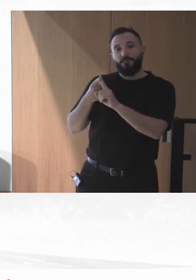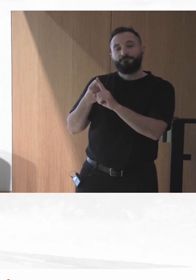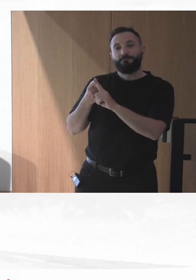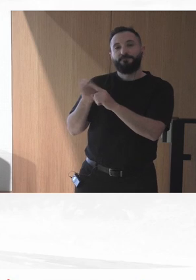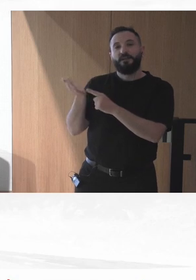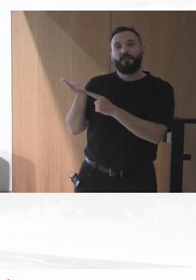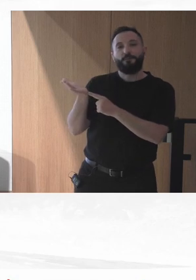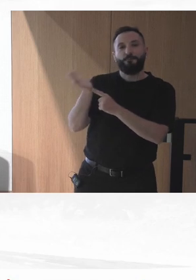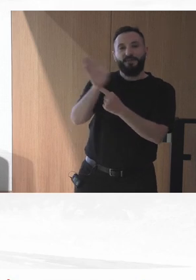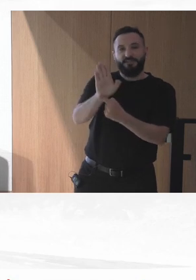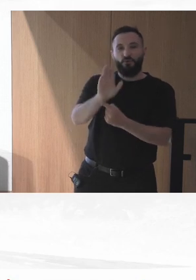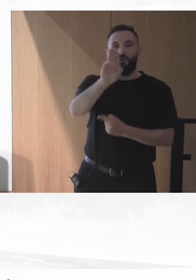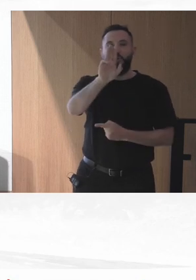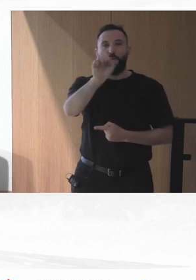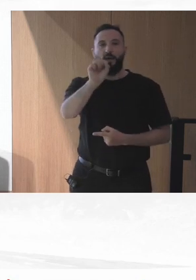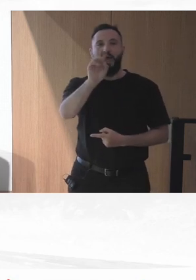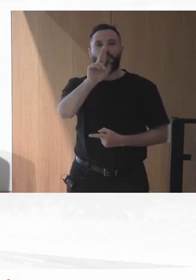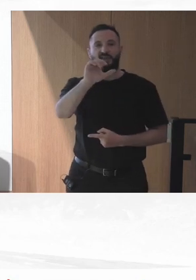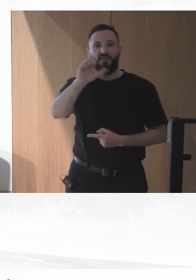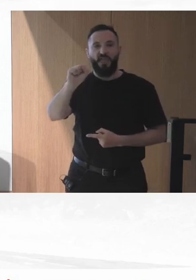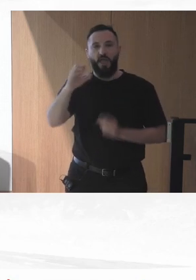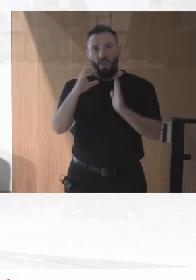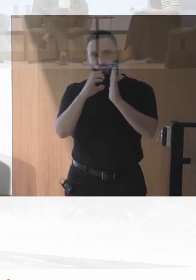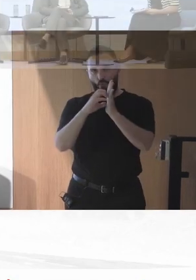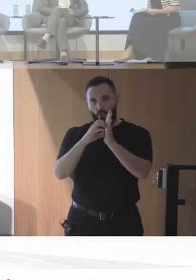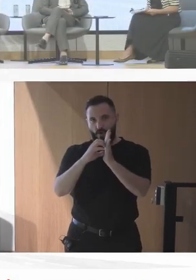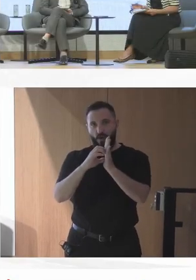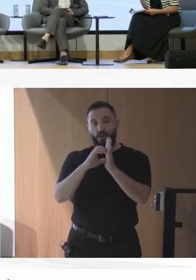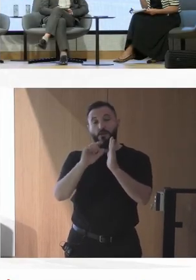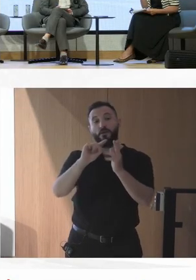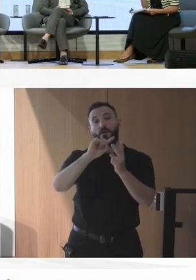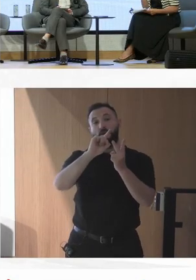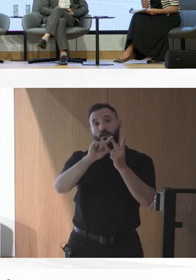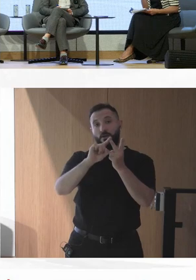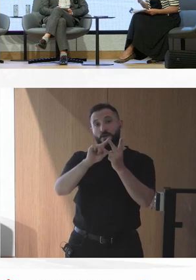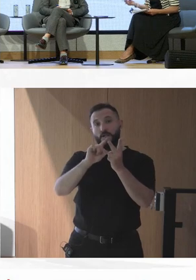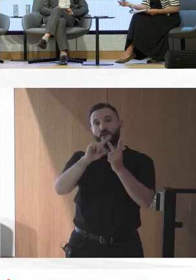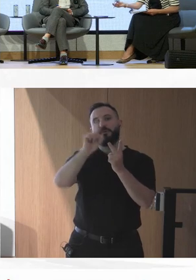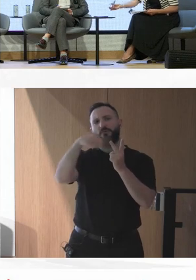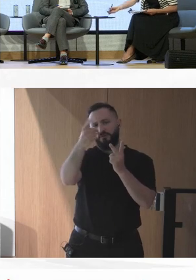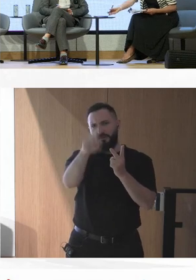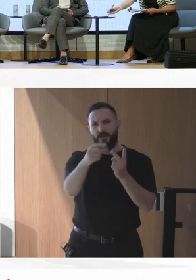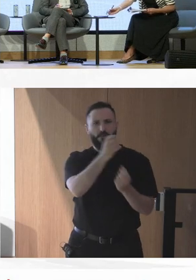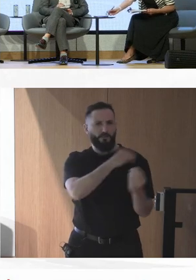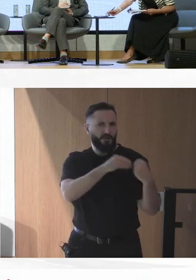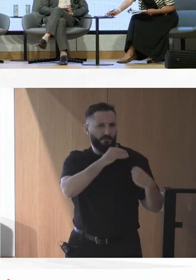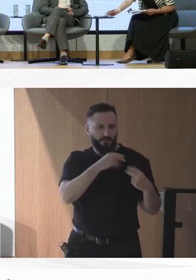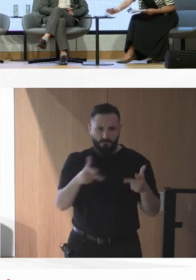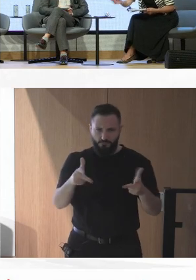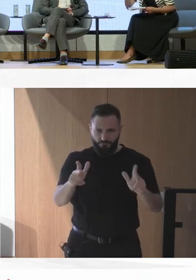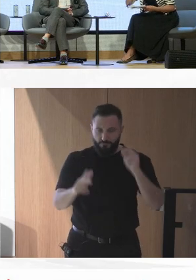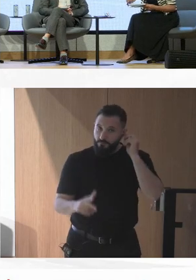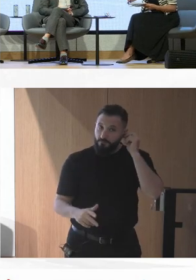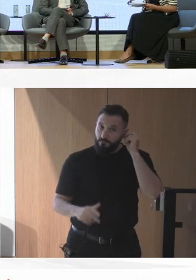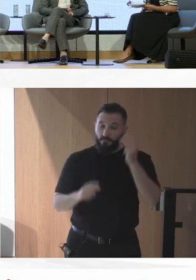a presentar a Patricia Cuenca y luego también vamos a aceptar preguntas.